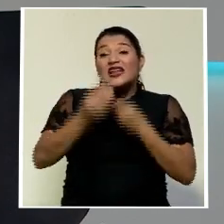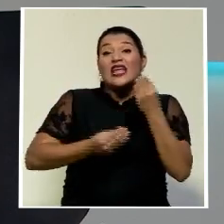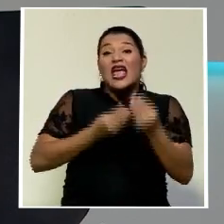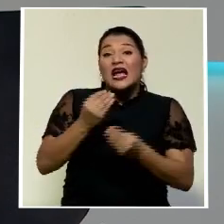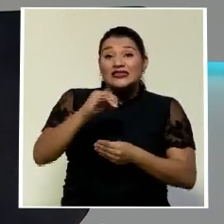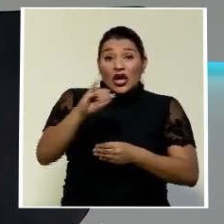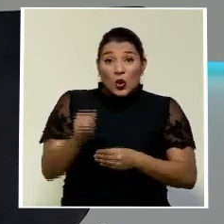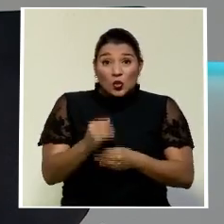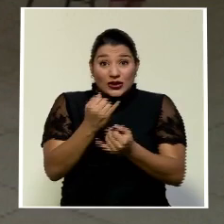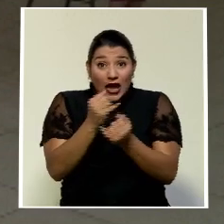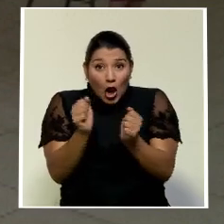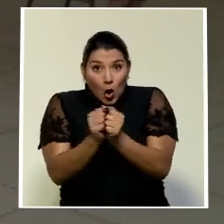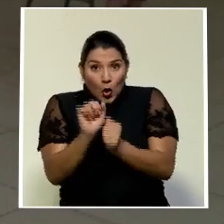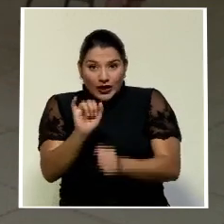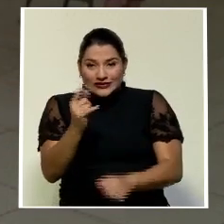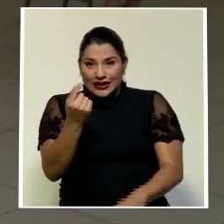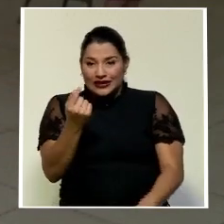recursos.